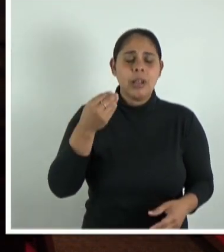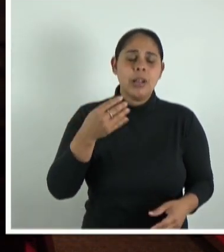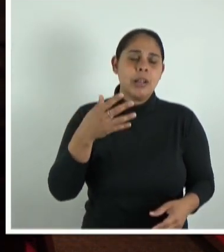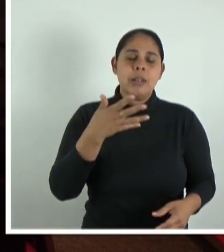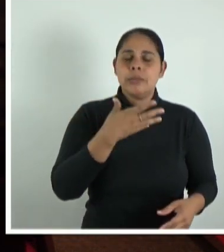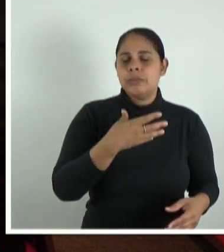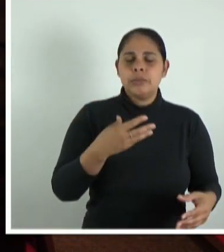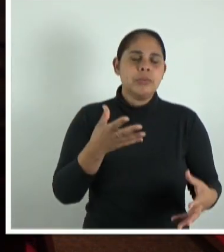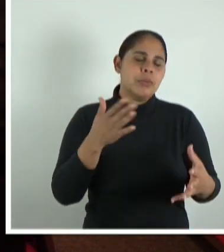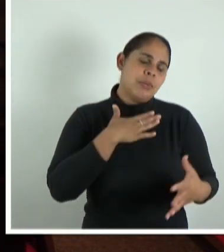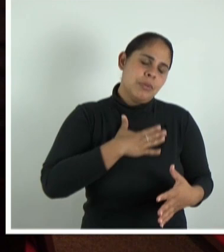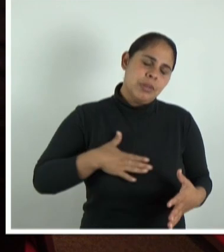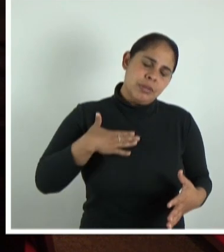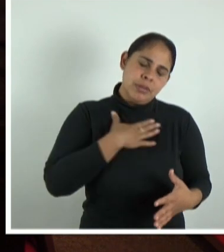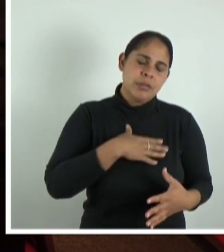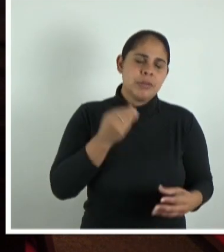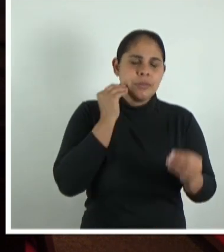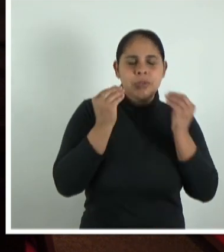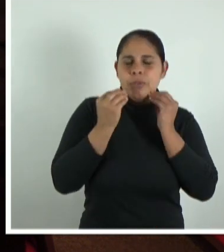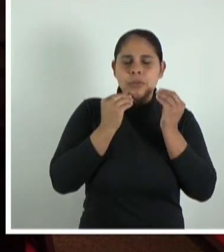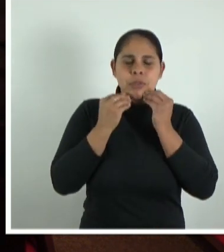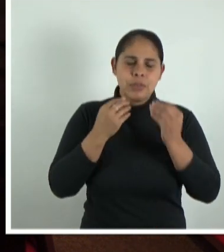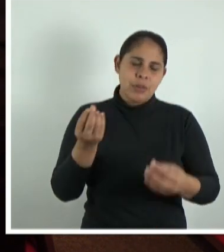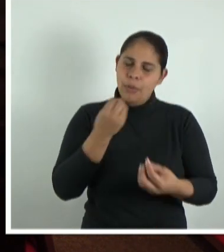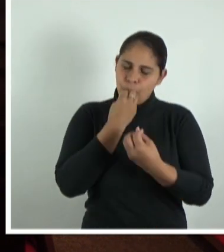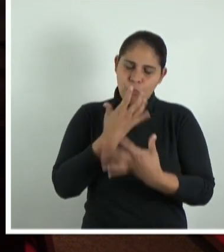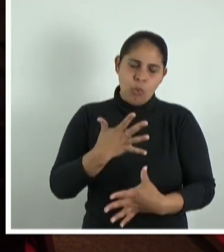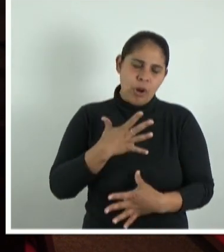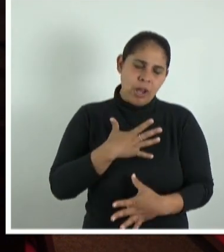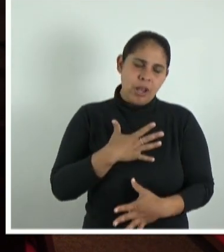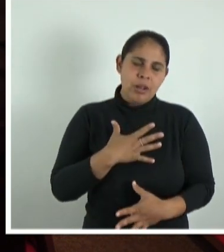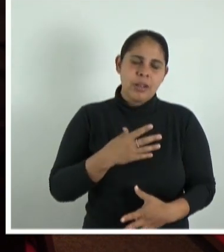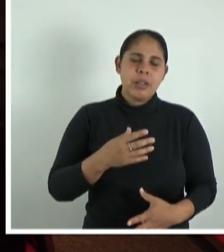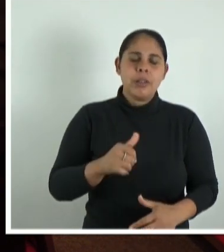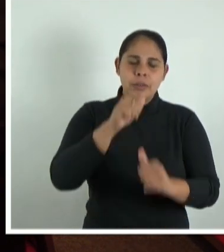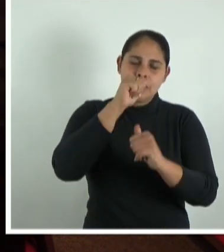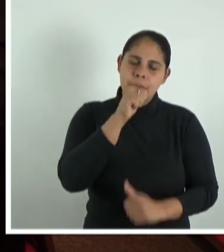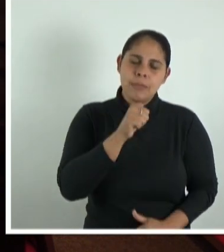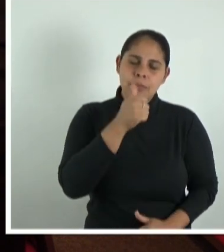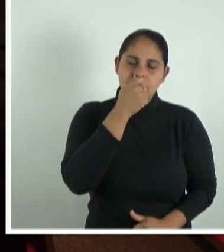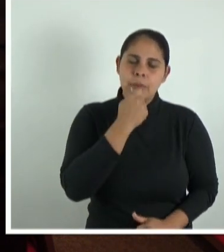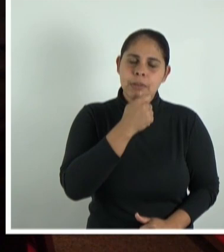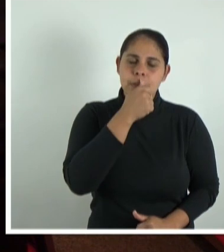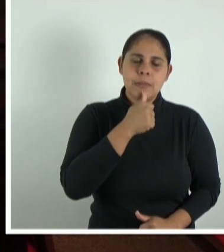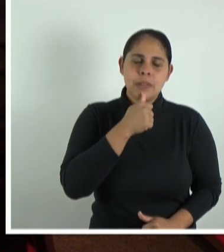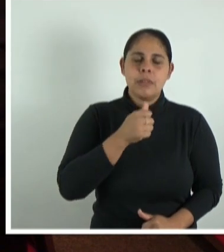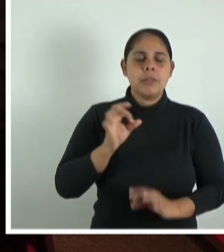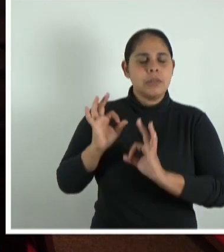lo cariñoso, lo bueno, lo paciente que es, impresionante.